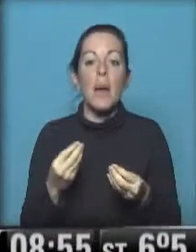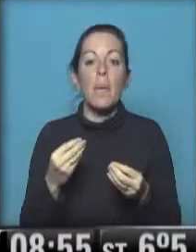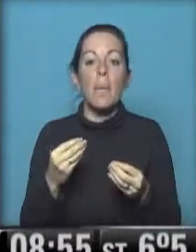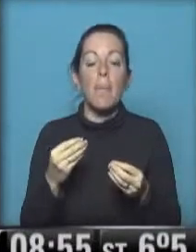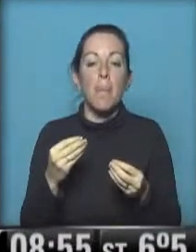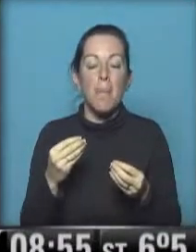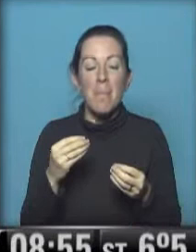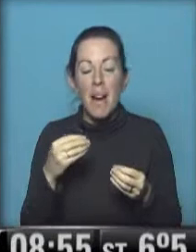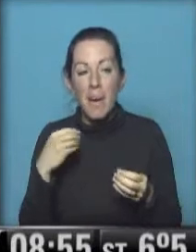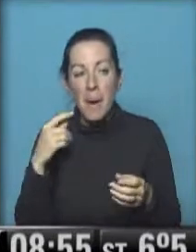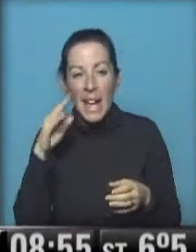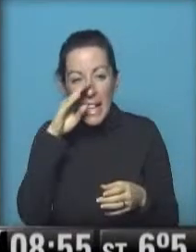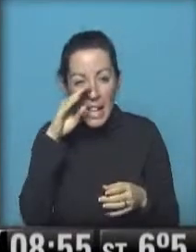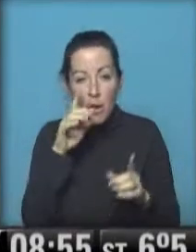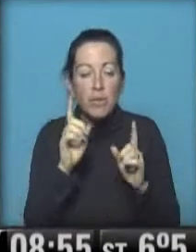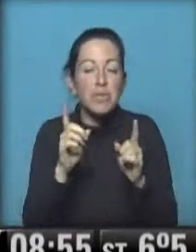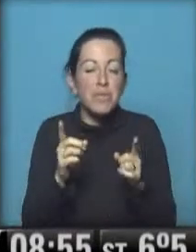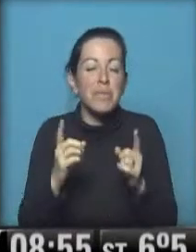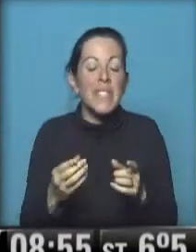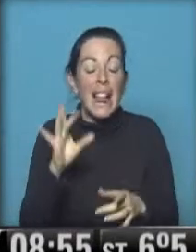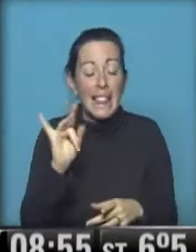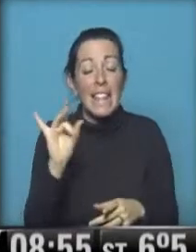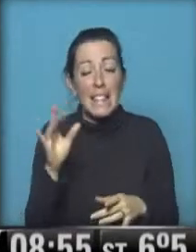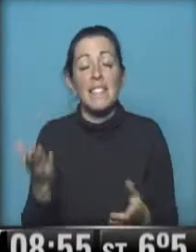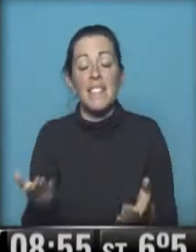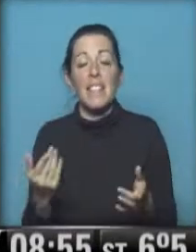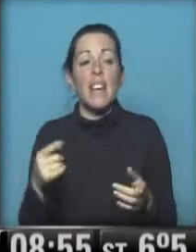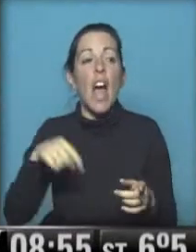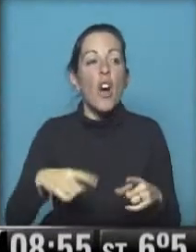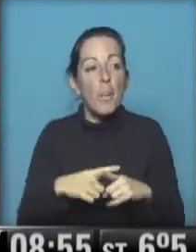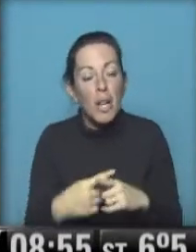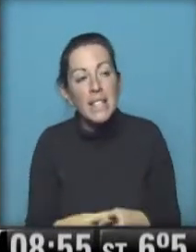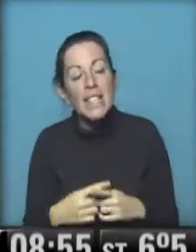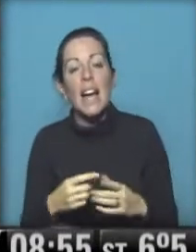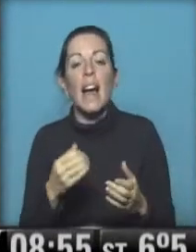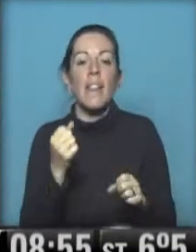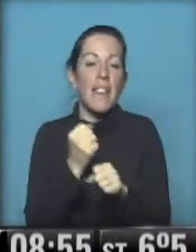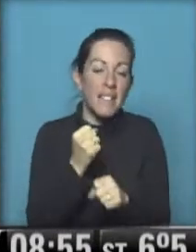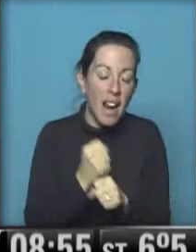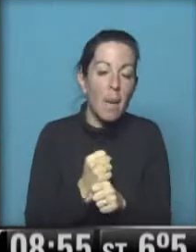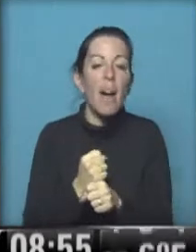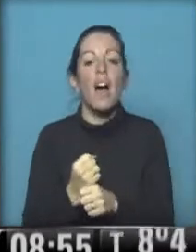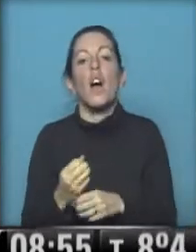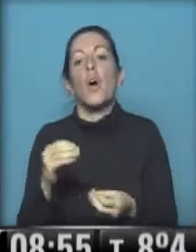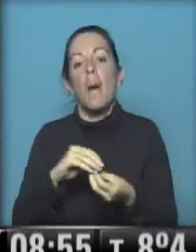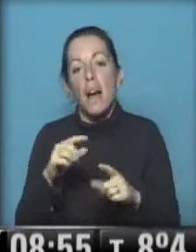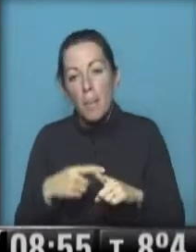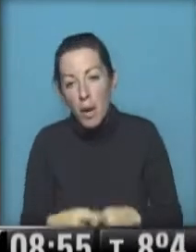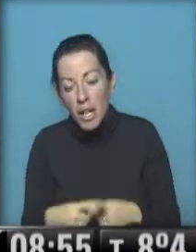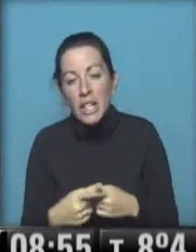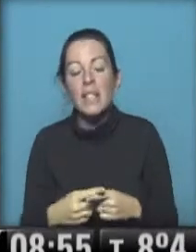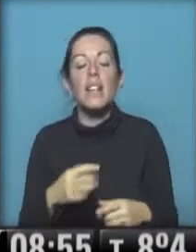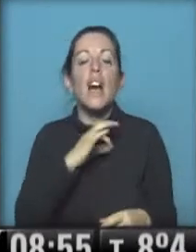de combatir porque las políticas de empleo las políticas de mejoramiento de